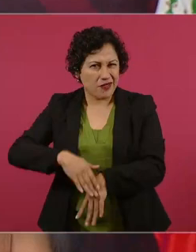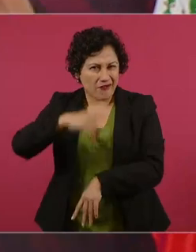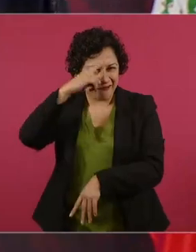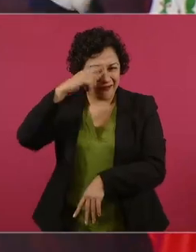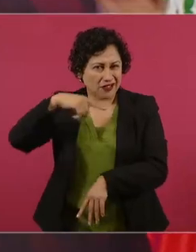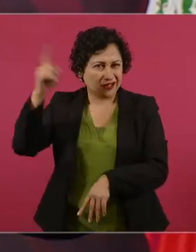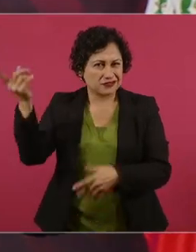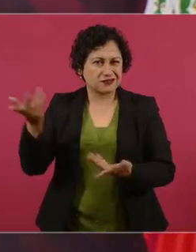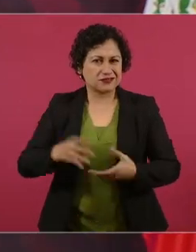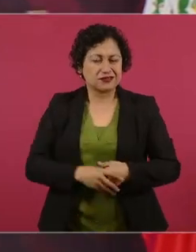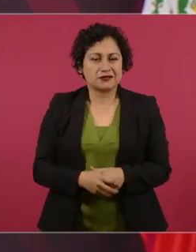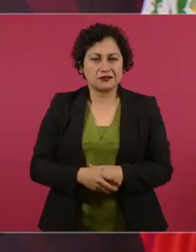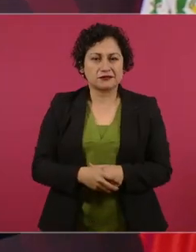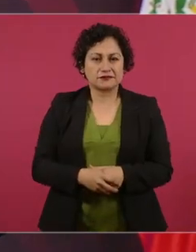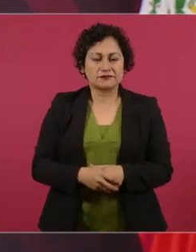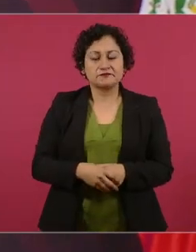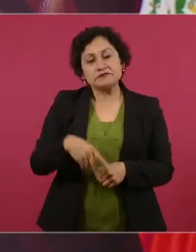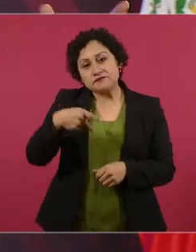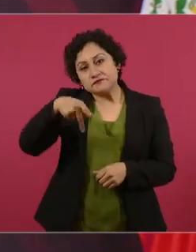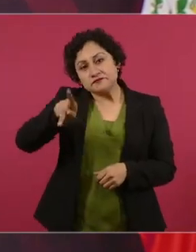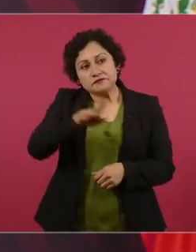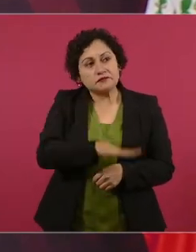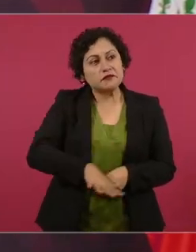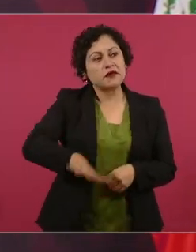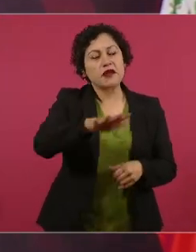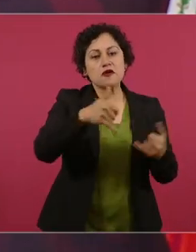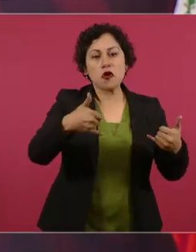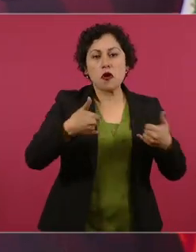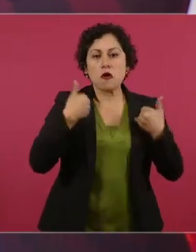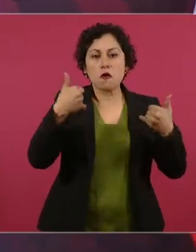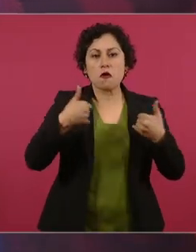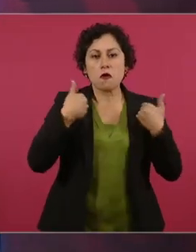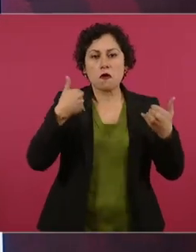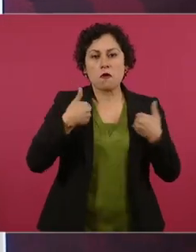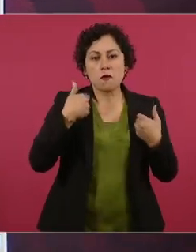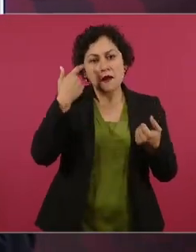El joven tiene una mente